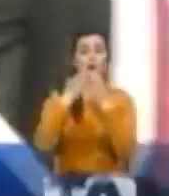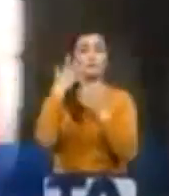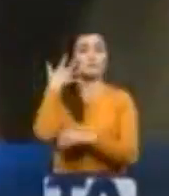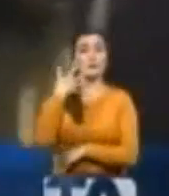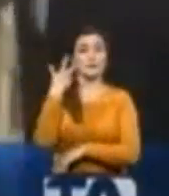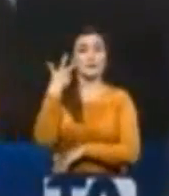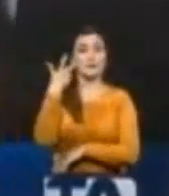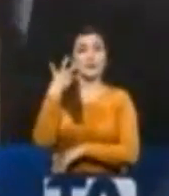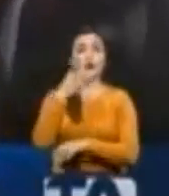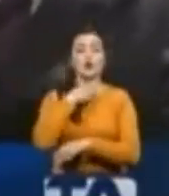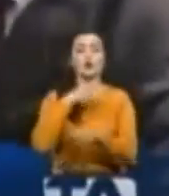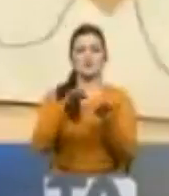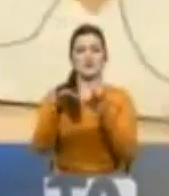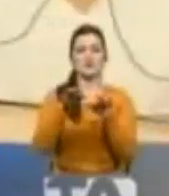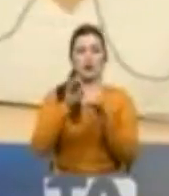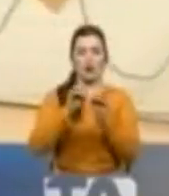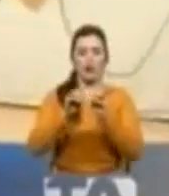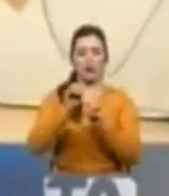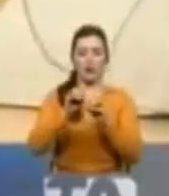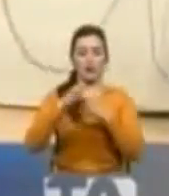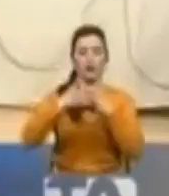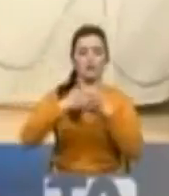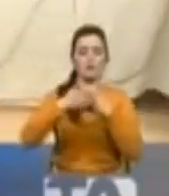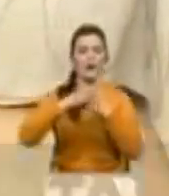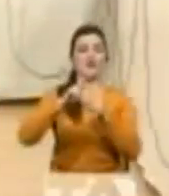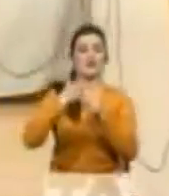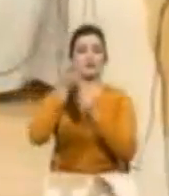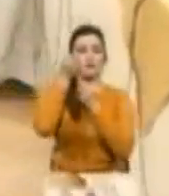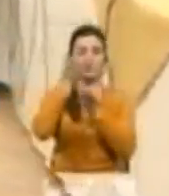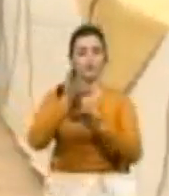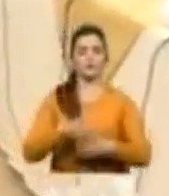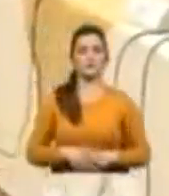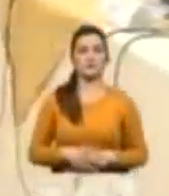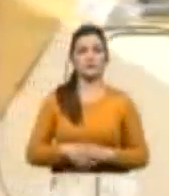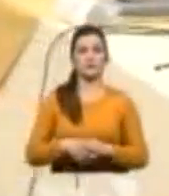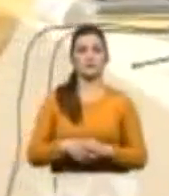explicar el tercer producto que aún no tienen los legisladores. En Quito, Andrea Samaniego, 24 horas.